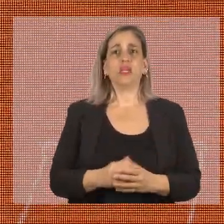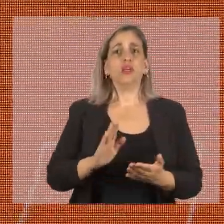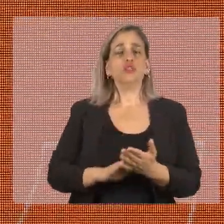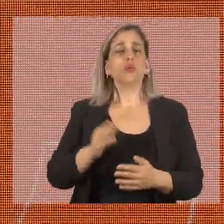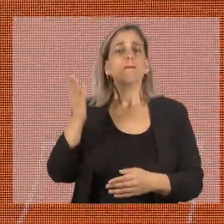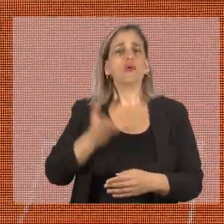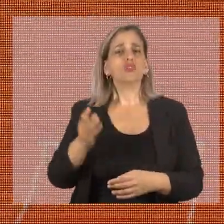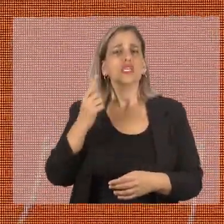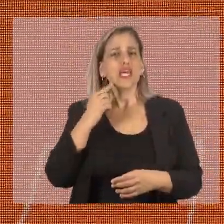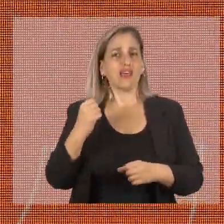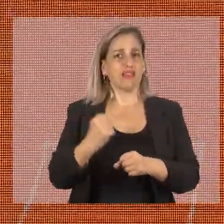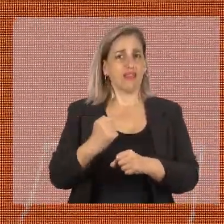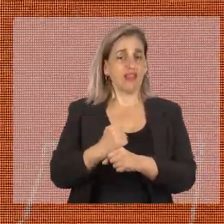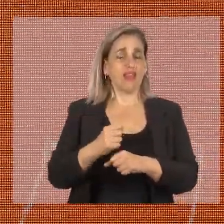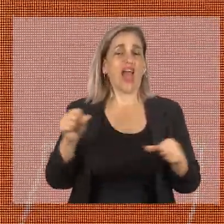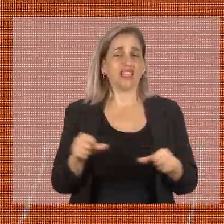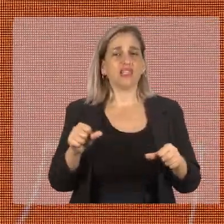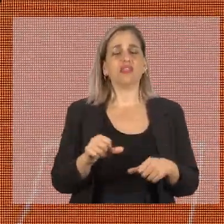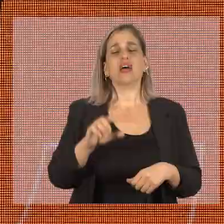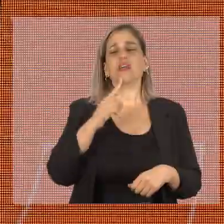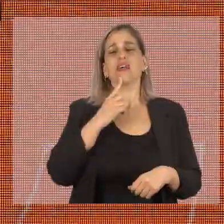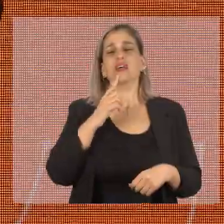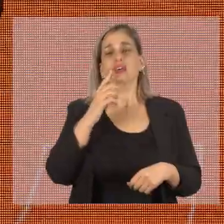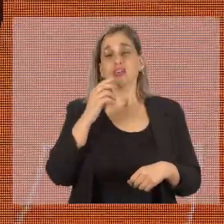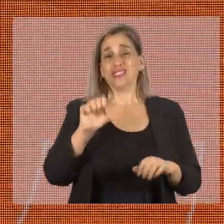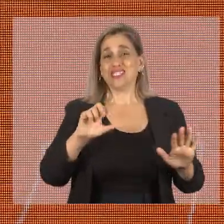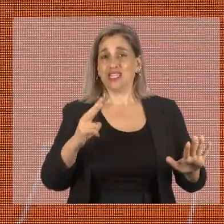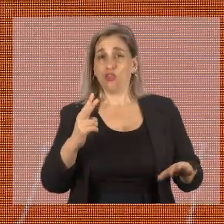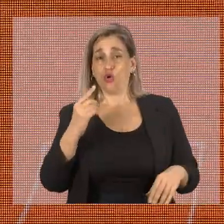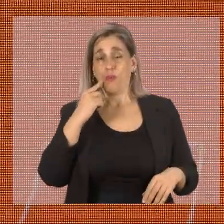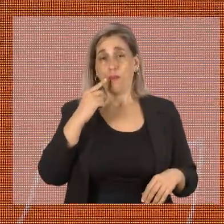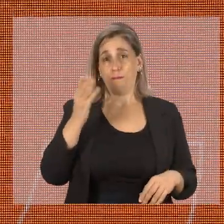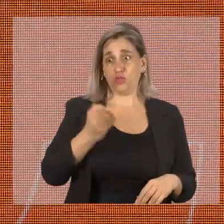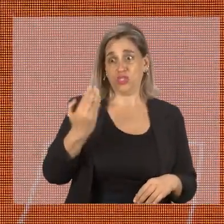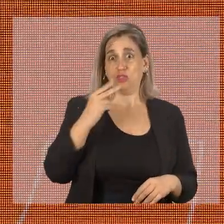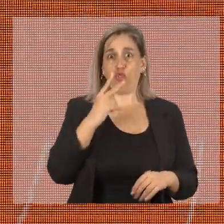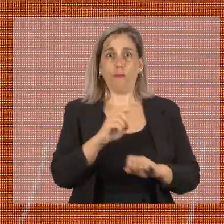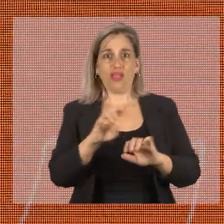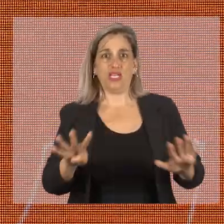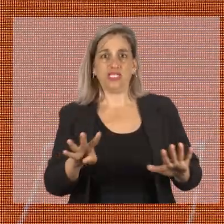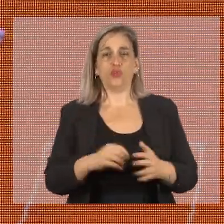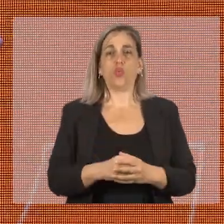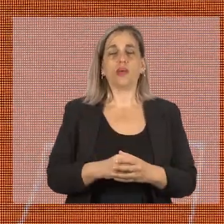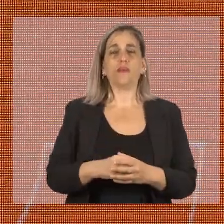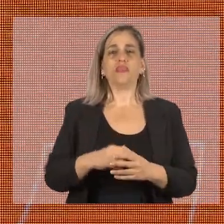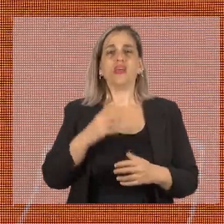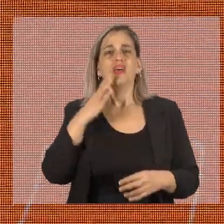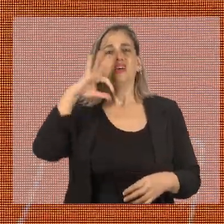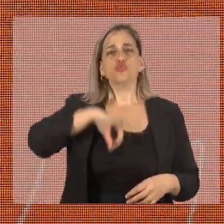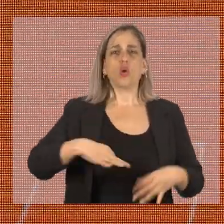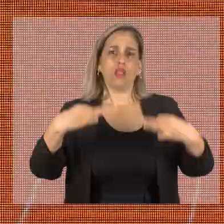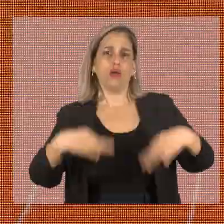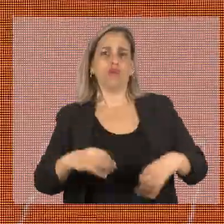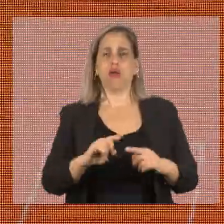56,6%. La tasa de actividad del 64,1%. En el 2019 era 62%. El salario real, que ha